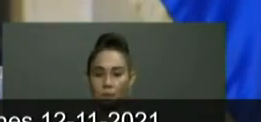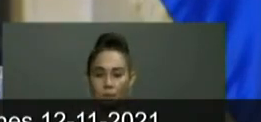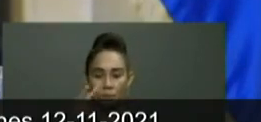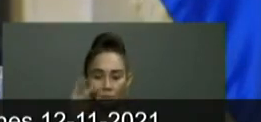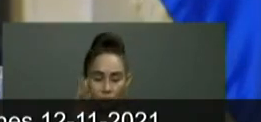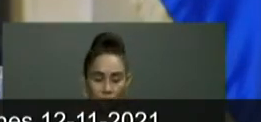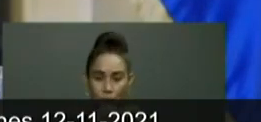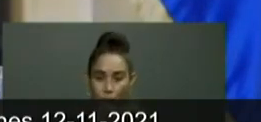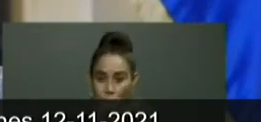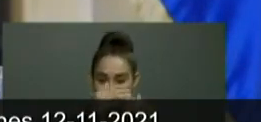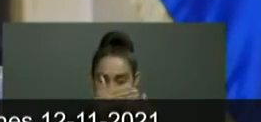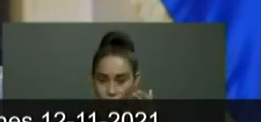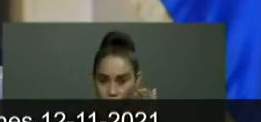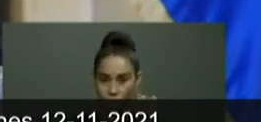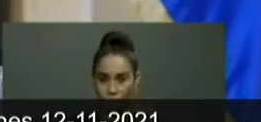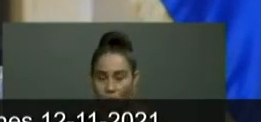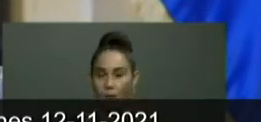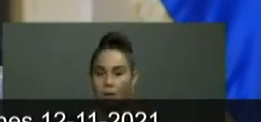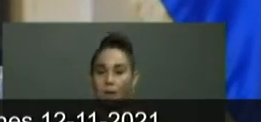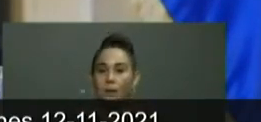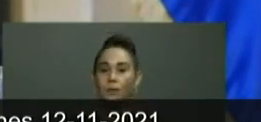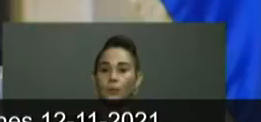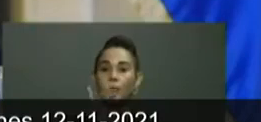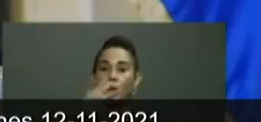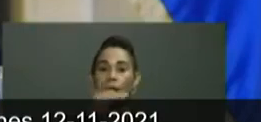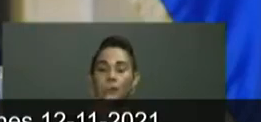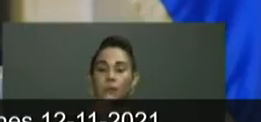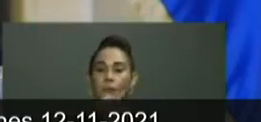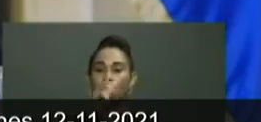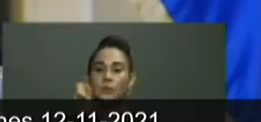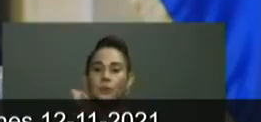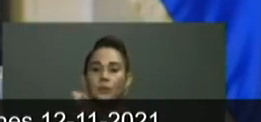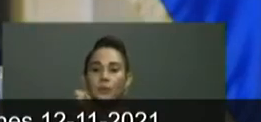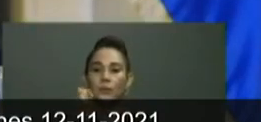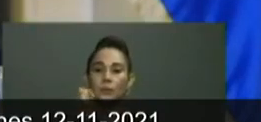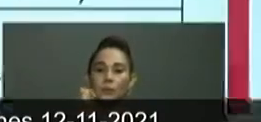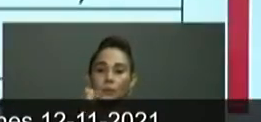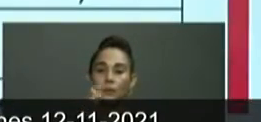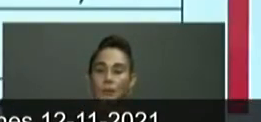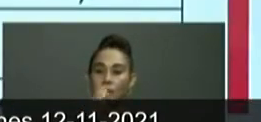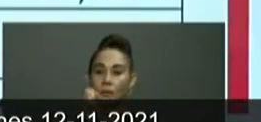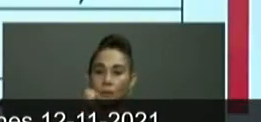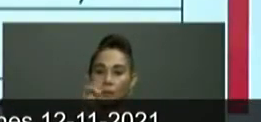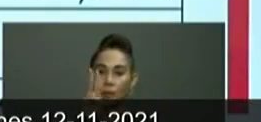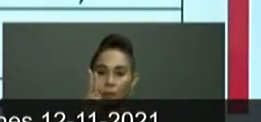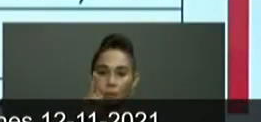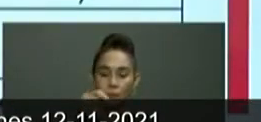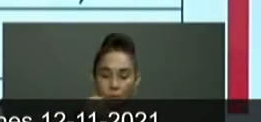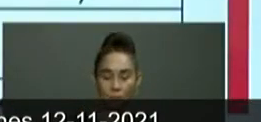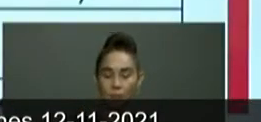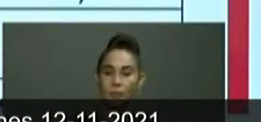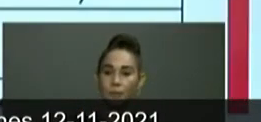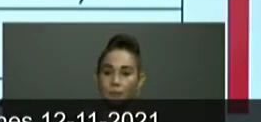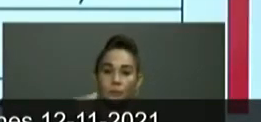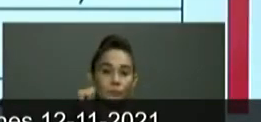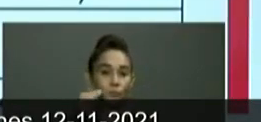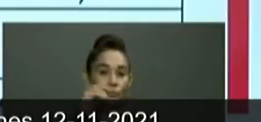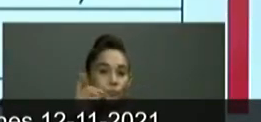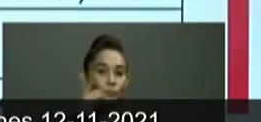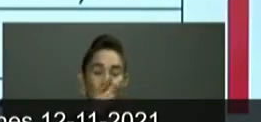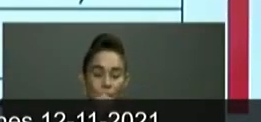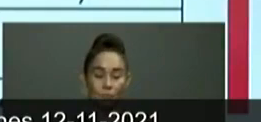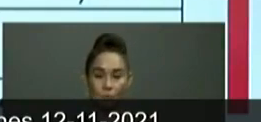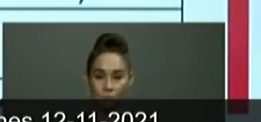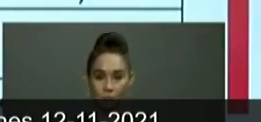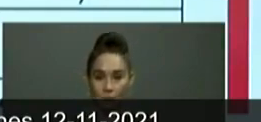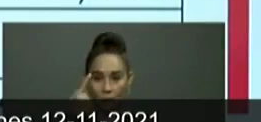números, en el 2018 parieron 102 mil mujeres dominicanas, parturieron, y